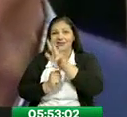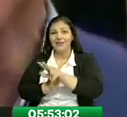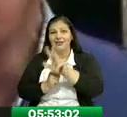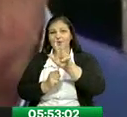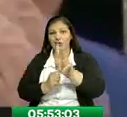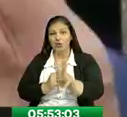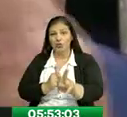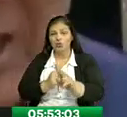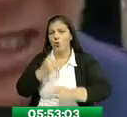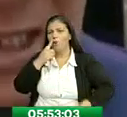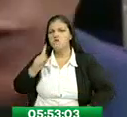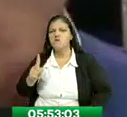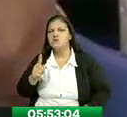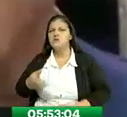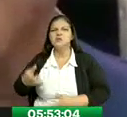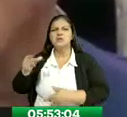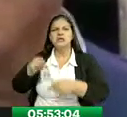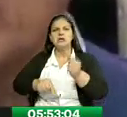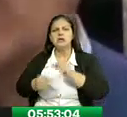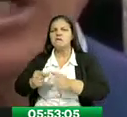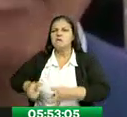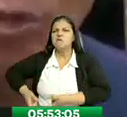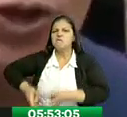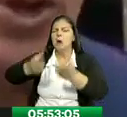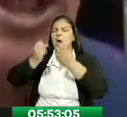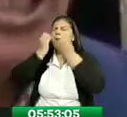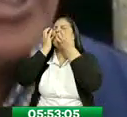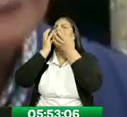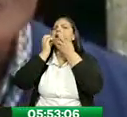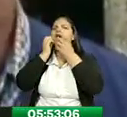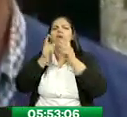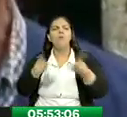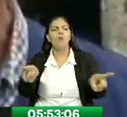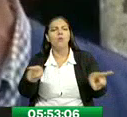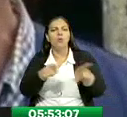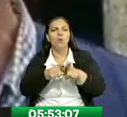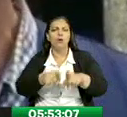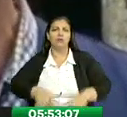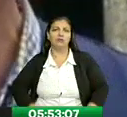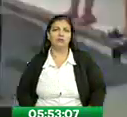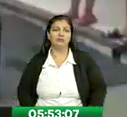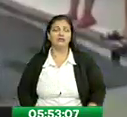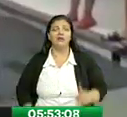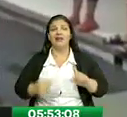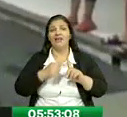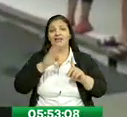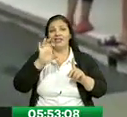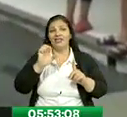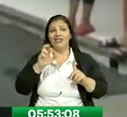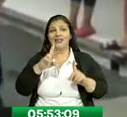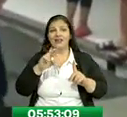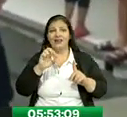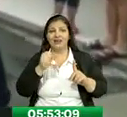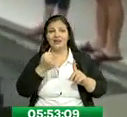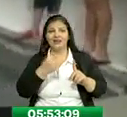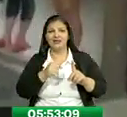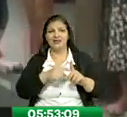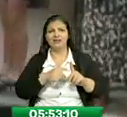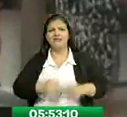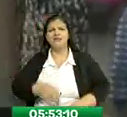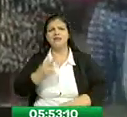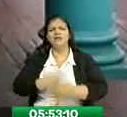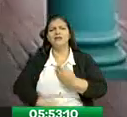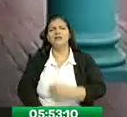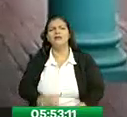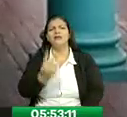La señora que estuve platicando ahorita con el esposo, ella tiene dos hijos con este señor. Ahora permanece asilada en Guayaquil,